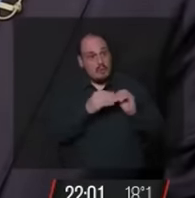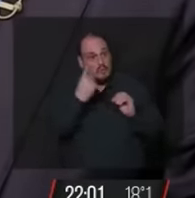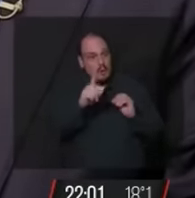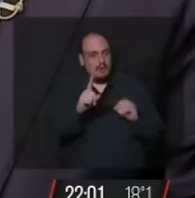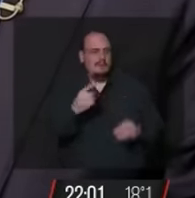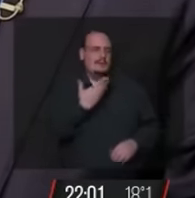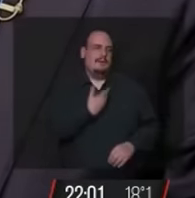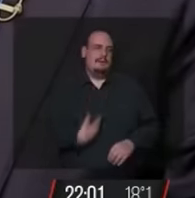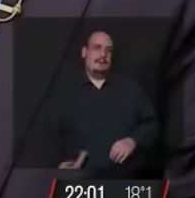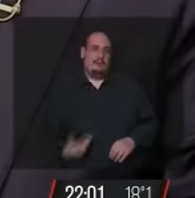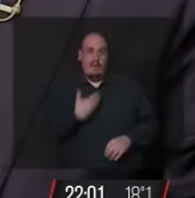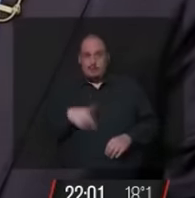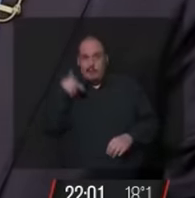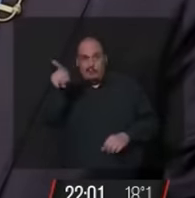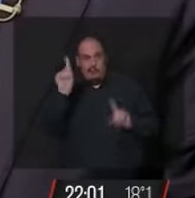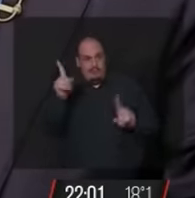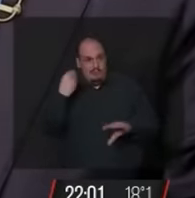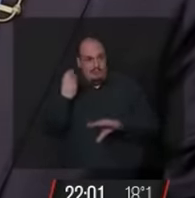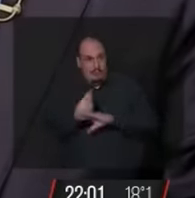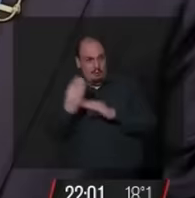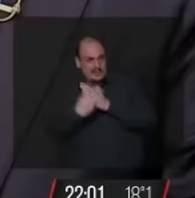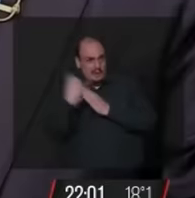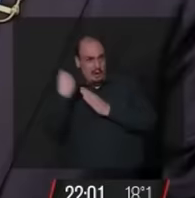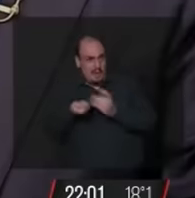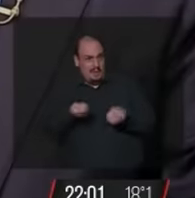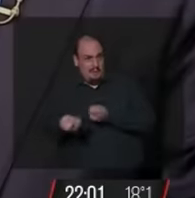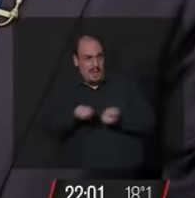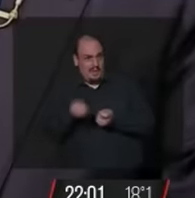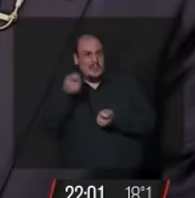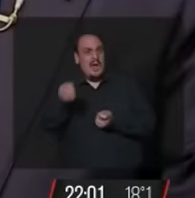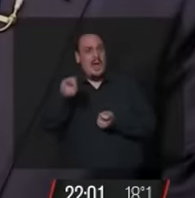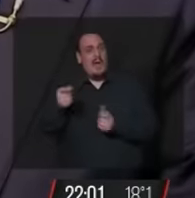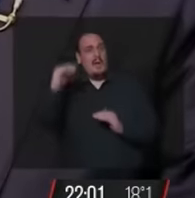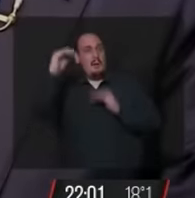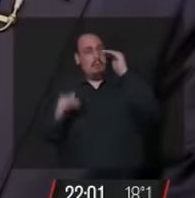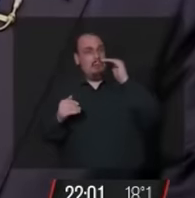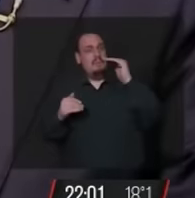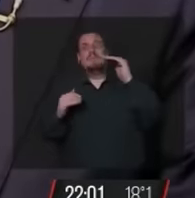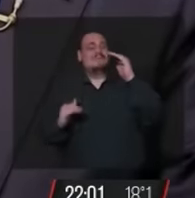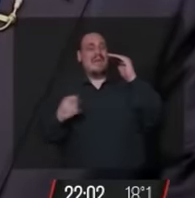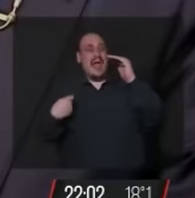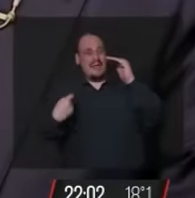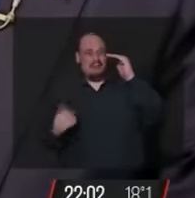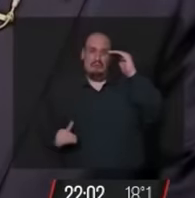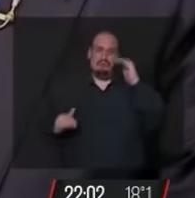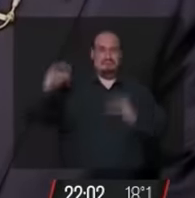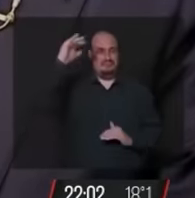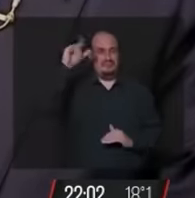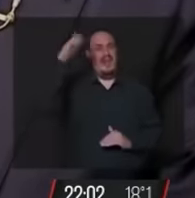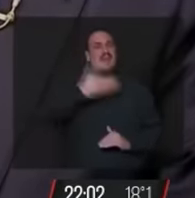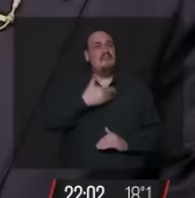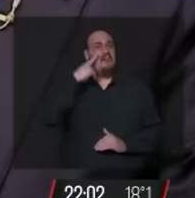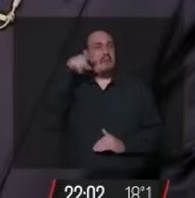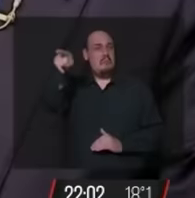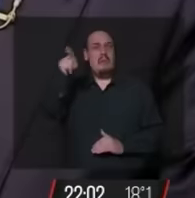El Estado que usted maneja y como ministro de Economía, digamos que está llevando el déficit fiscal primario, violando la meta con el Fondo Monetario en un